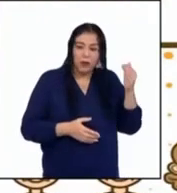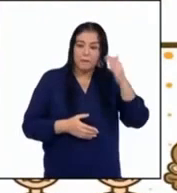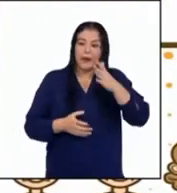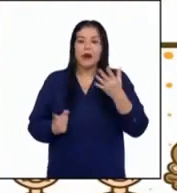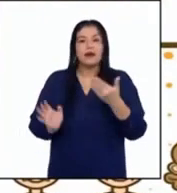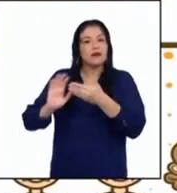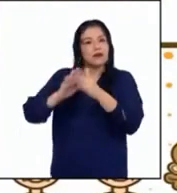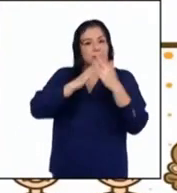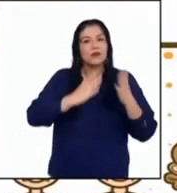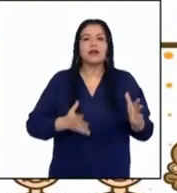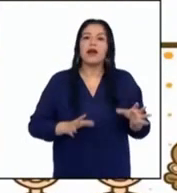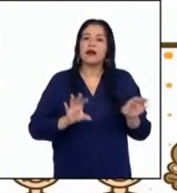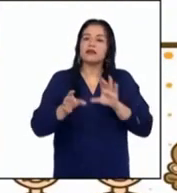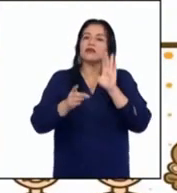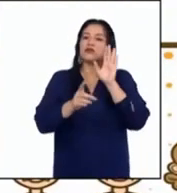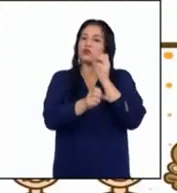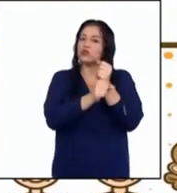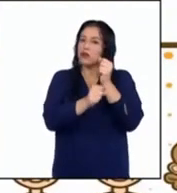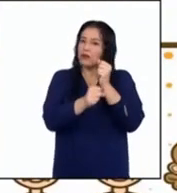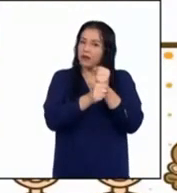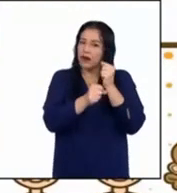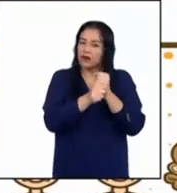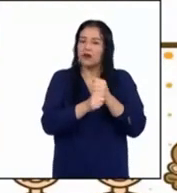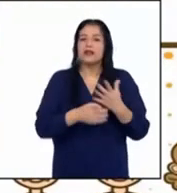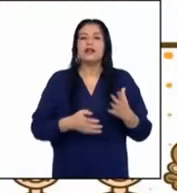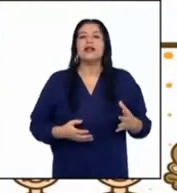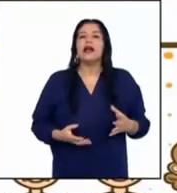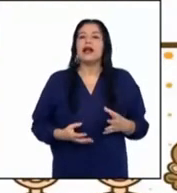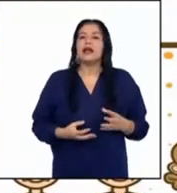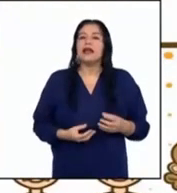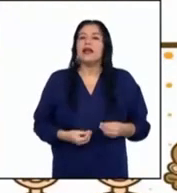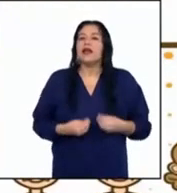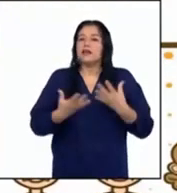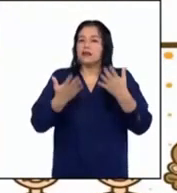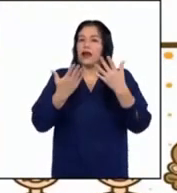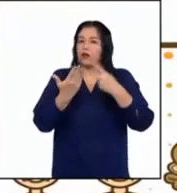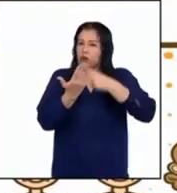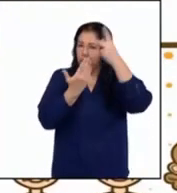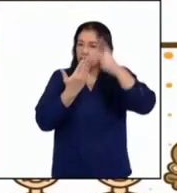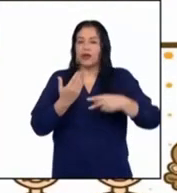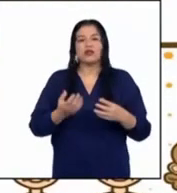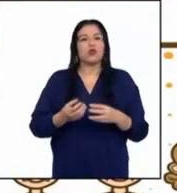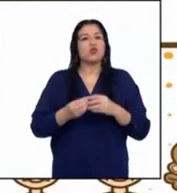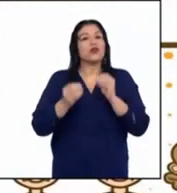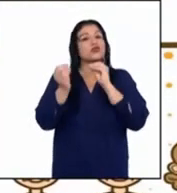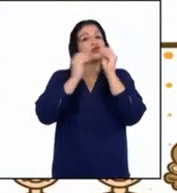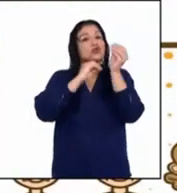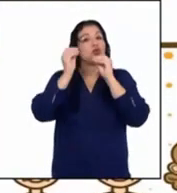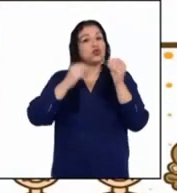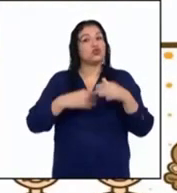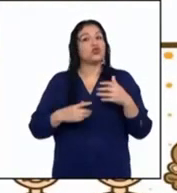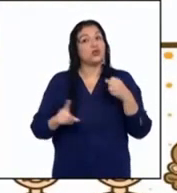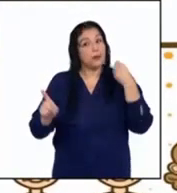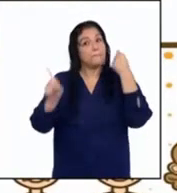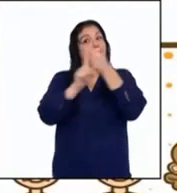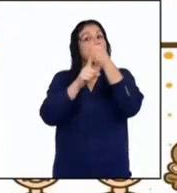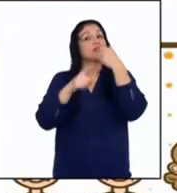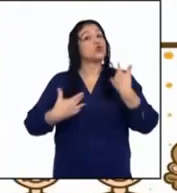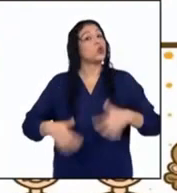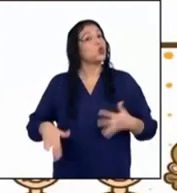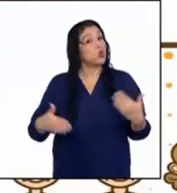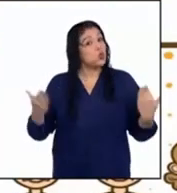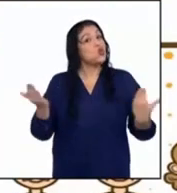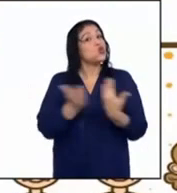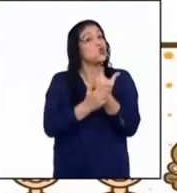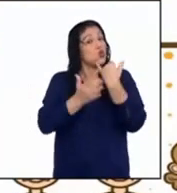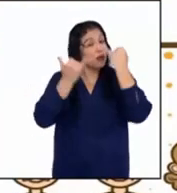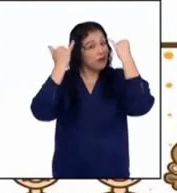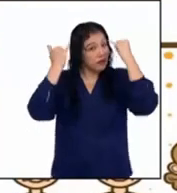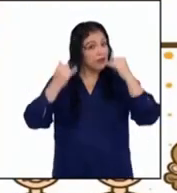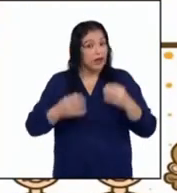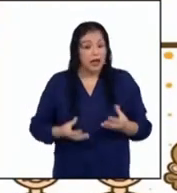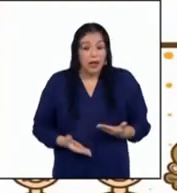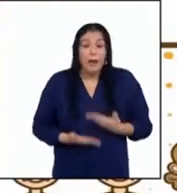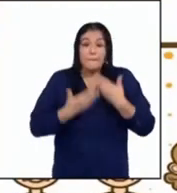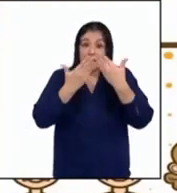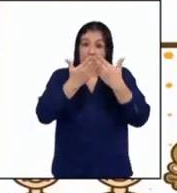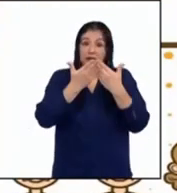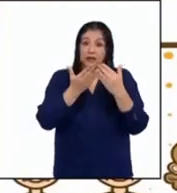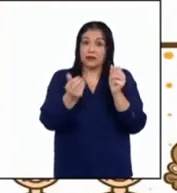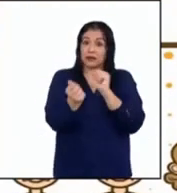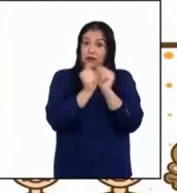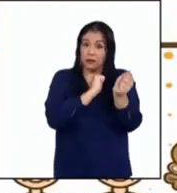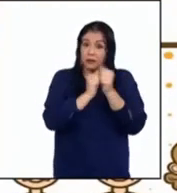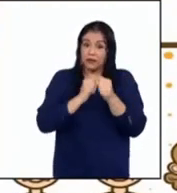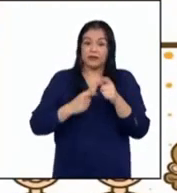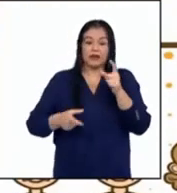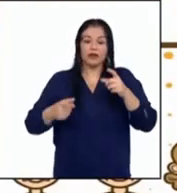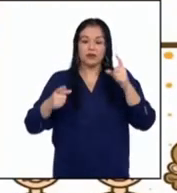hacen su trabajo y desarrollan una solución de alto impacto e innovadora. Presentan esta solución al concurso,